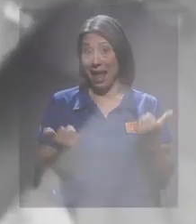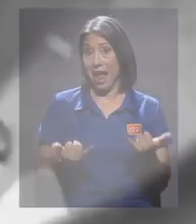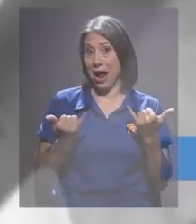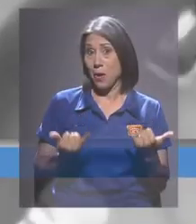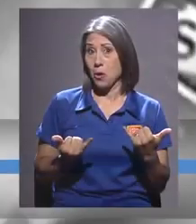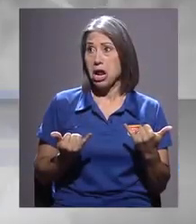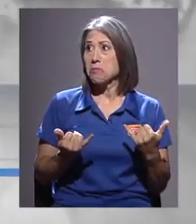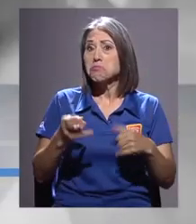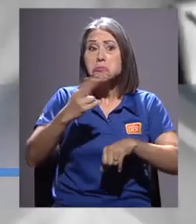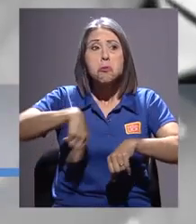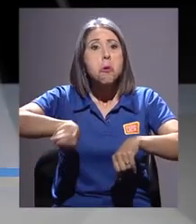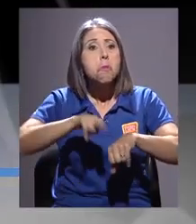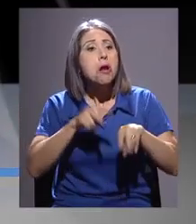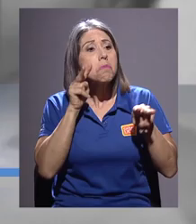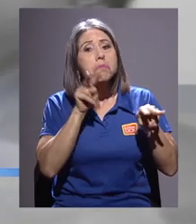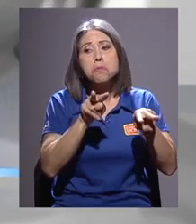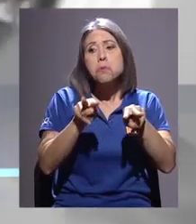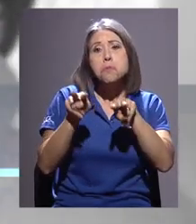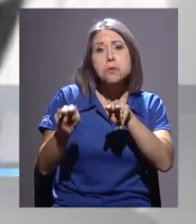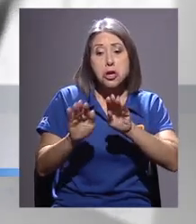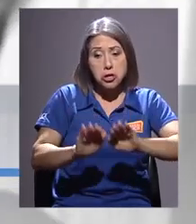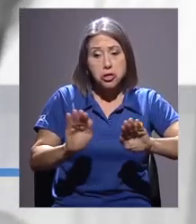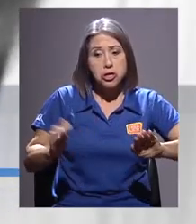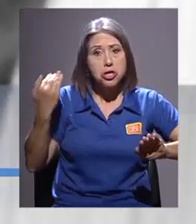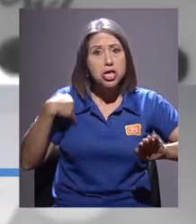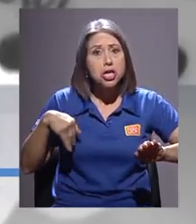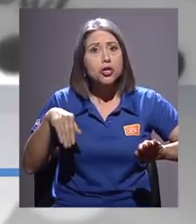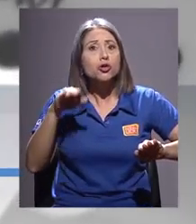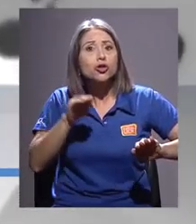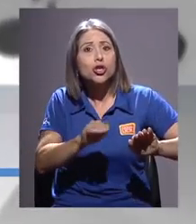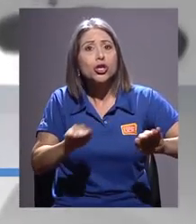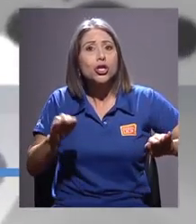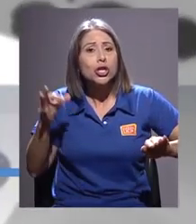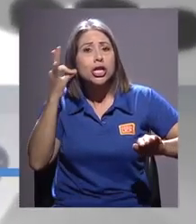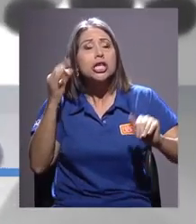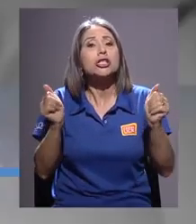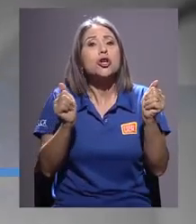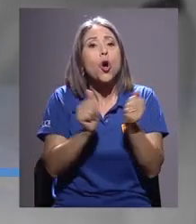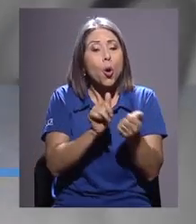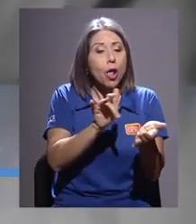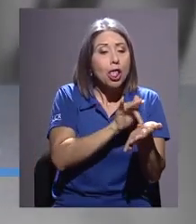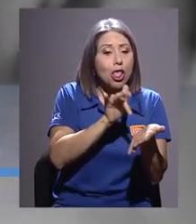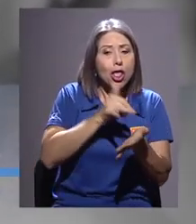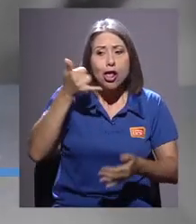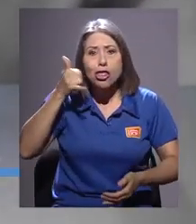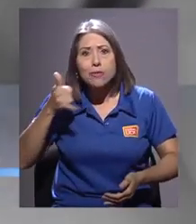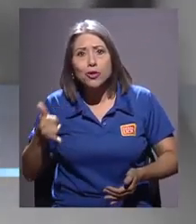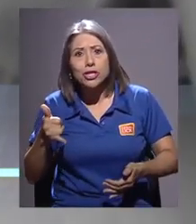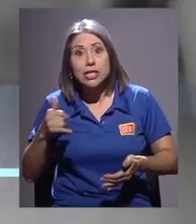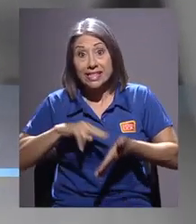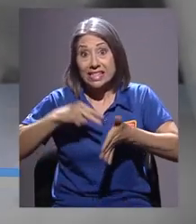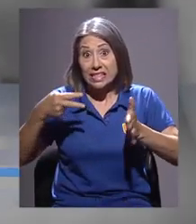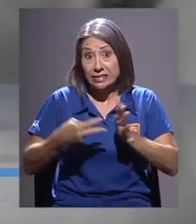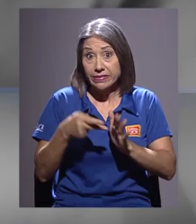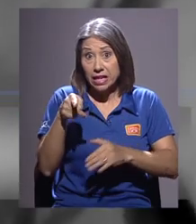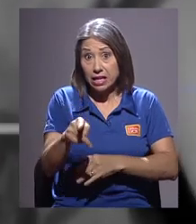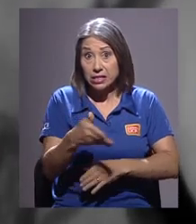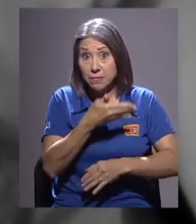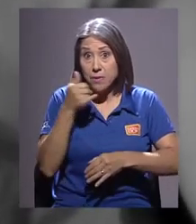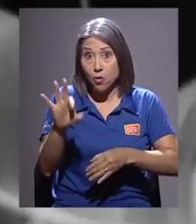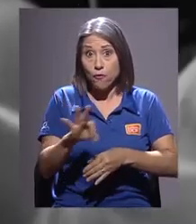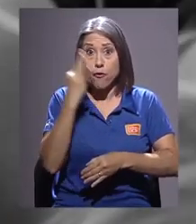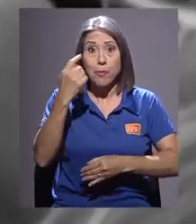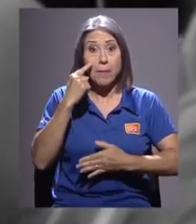Ahora es muy común observar a niños y niñas frente a dispositivos móviles, pero esto no quiere decir que sea la mejor forma